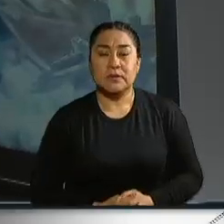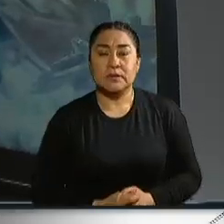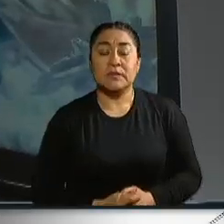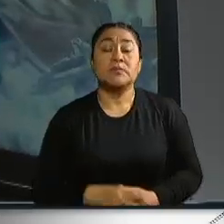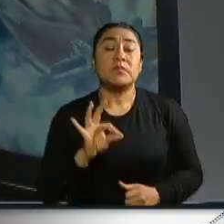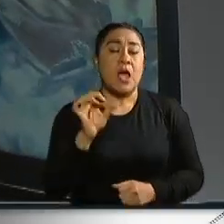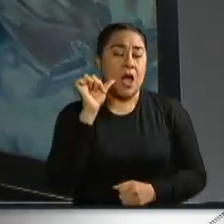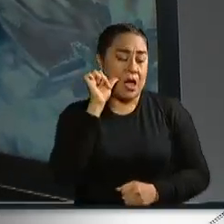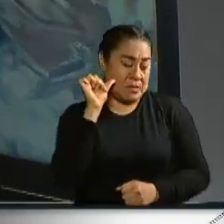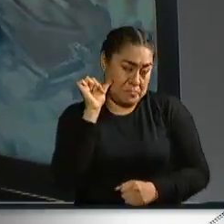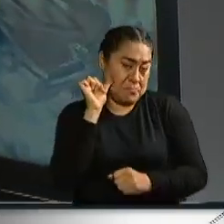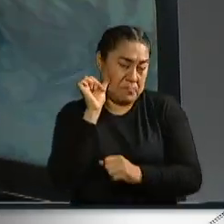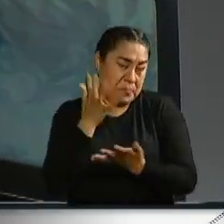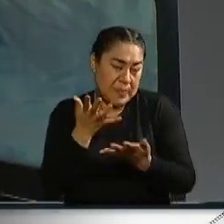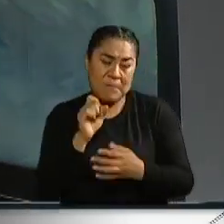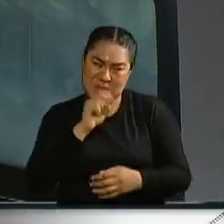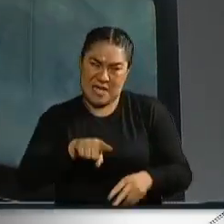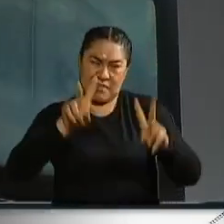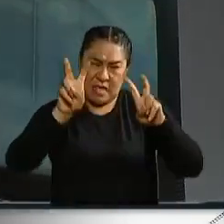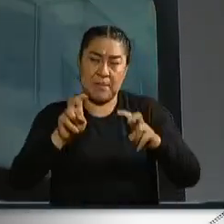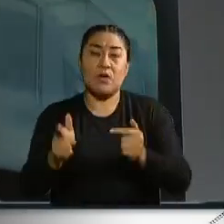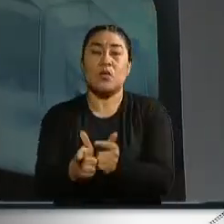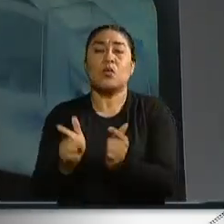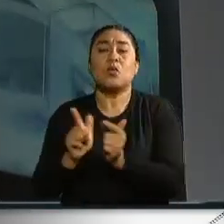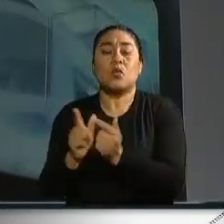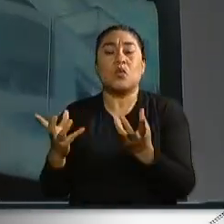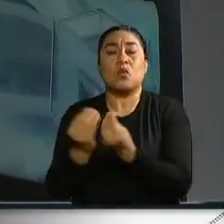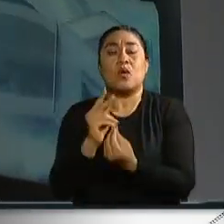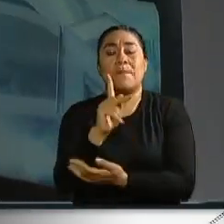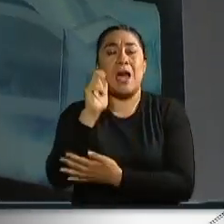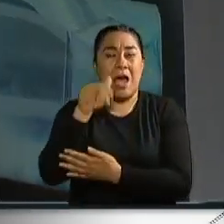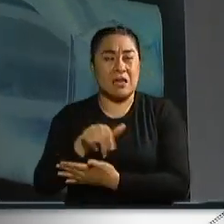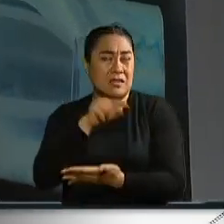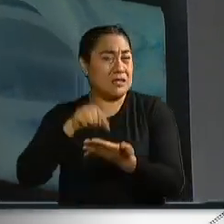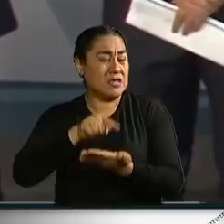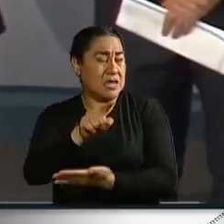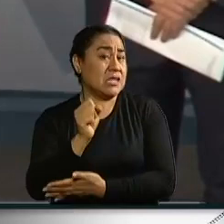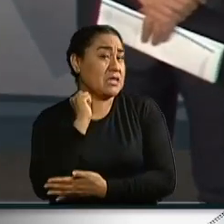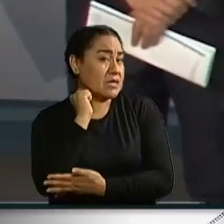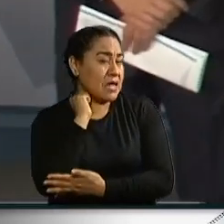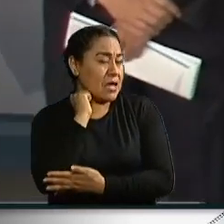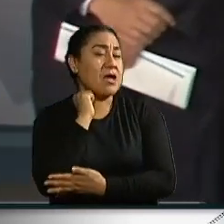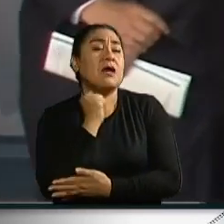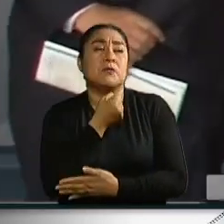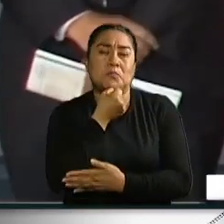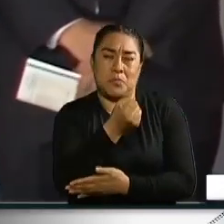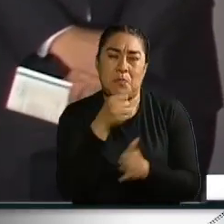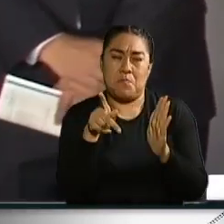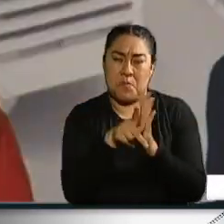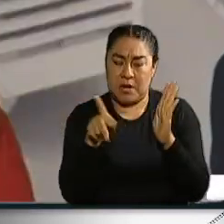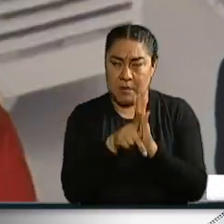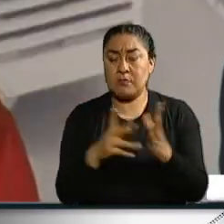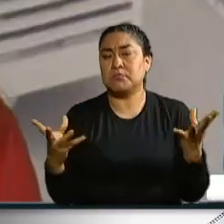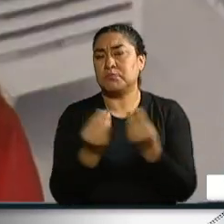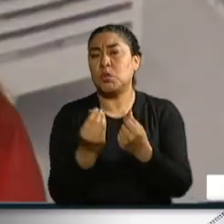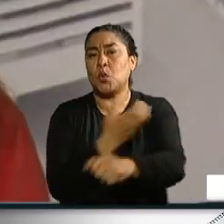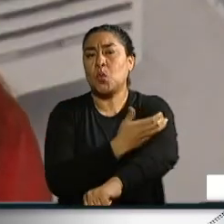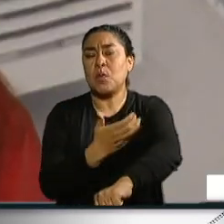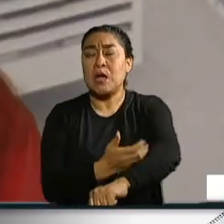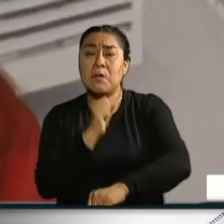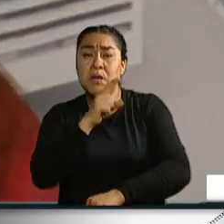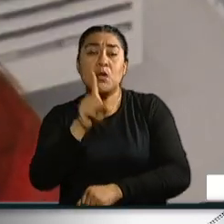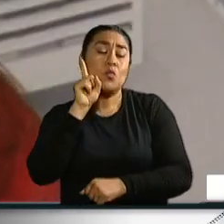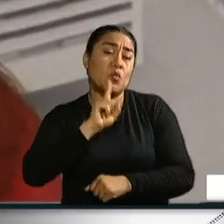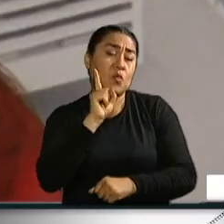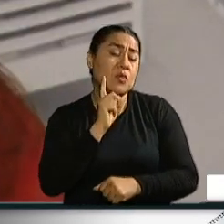hay el panorama y sobre este tema el grupo parlamentario del pan en el senado en conferencia de prensa acompañadas y acompañados de la